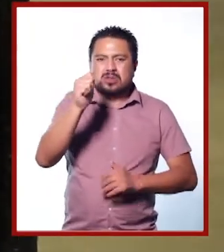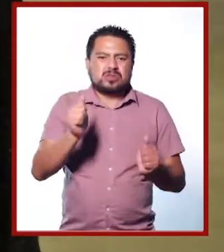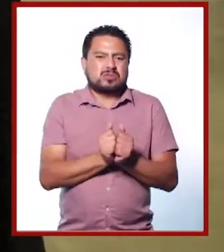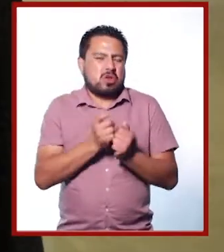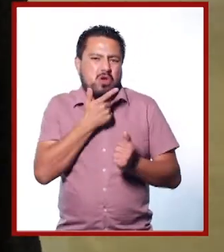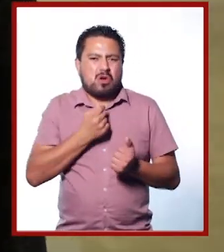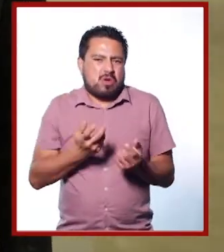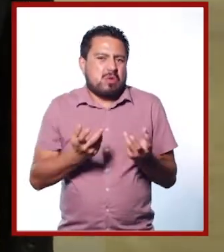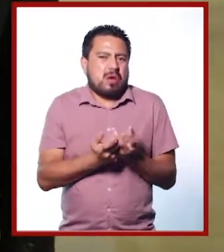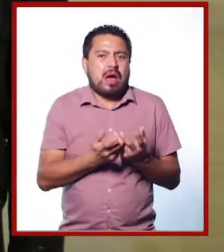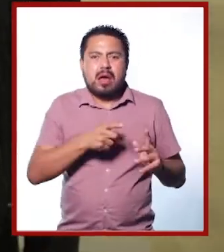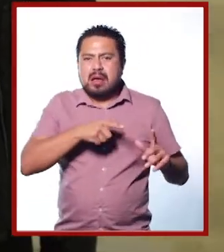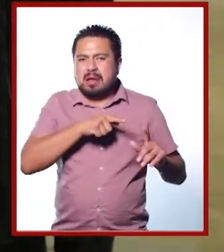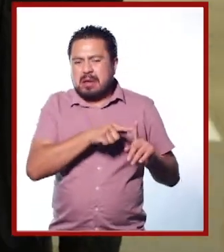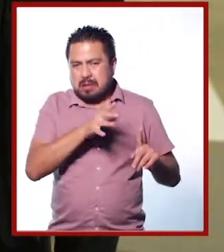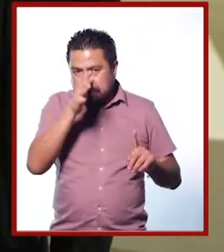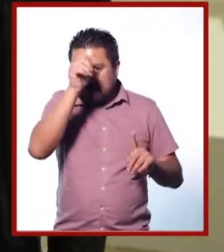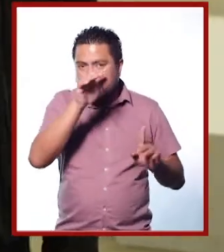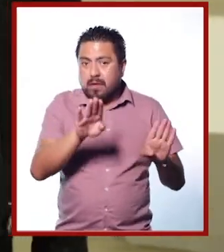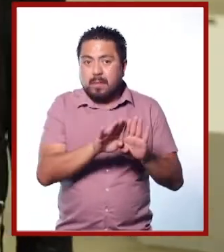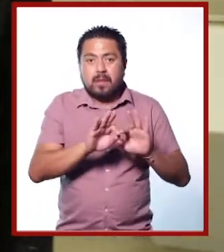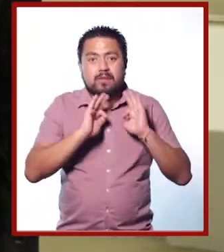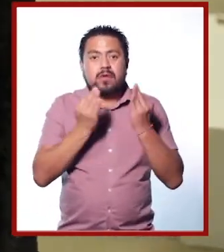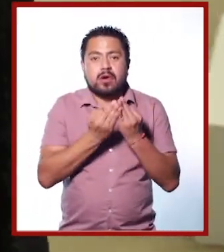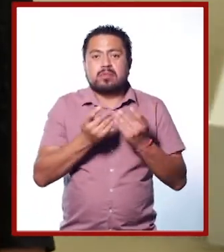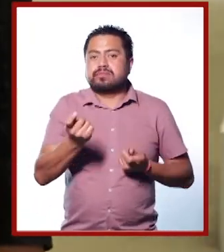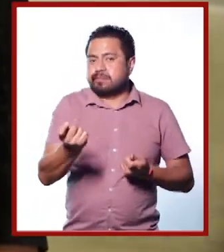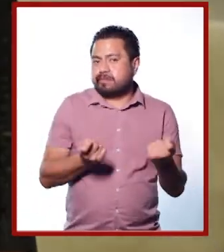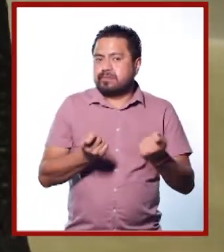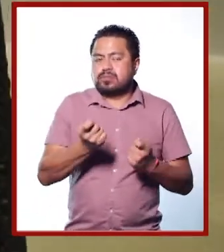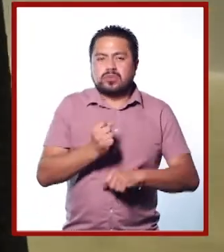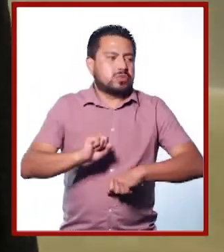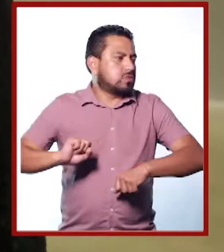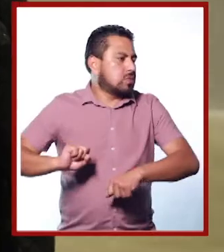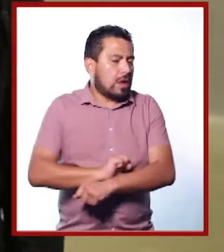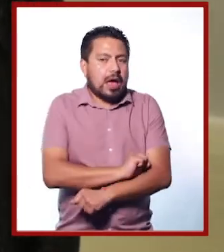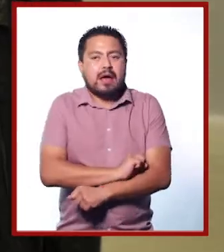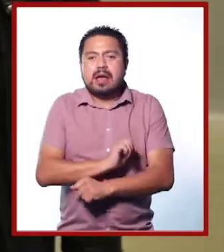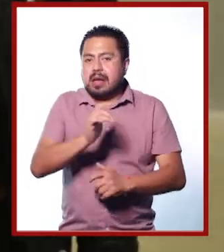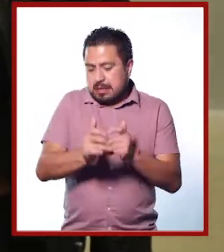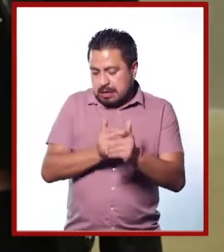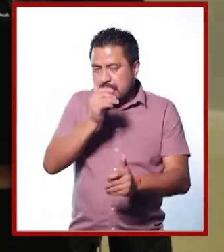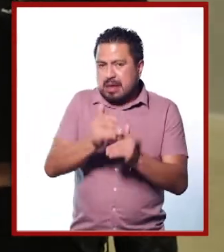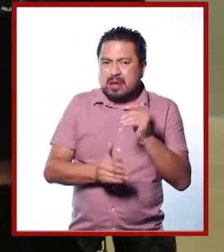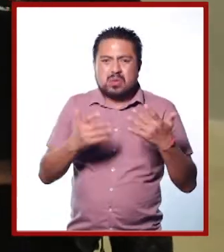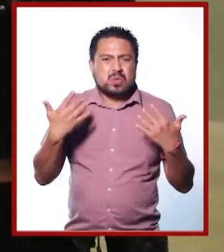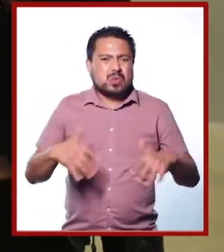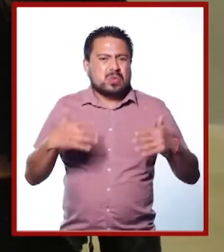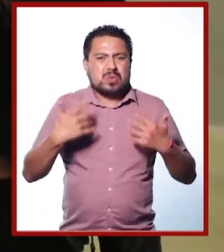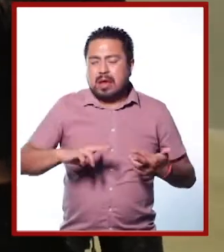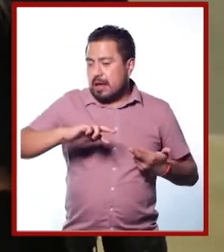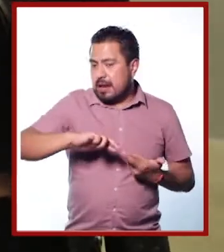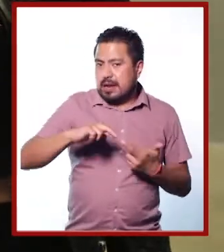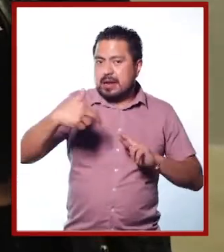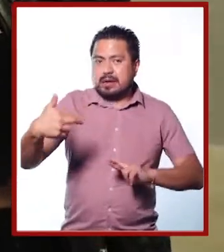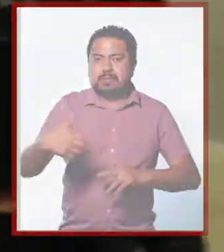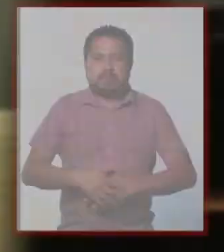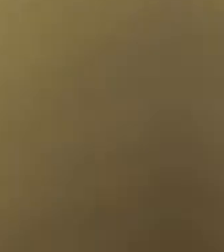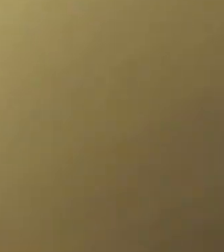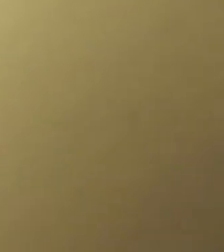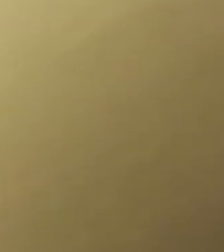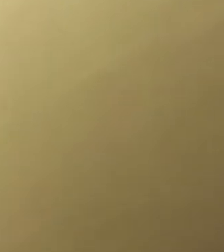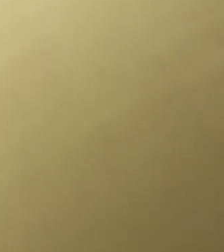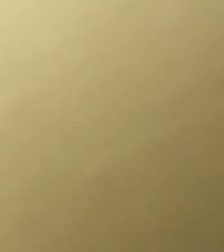de micromachismo, las define como formas de dominación suave que terminan dañando las relaciones.